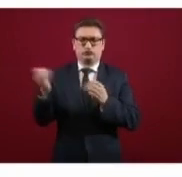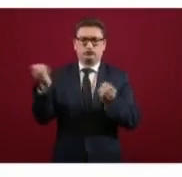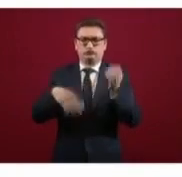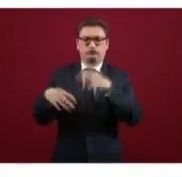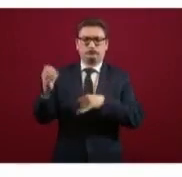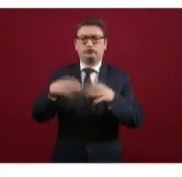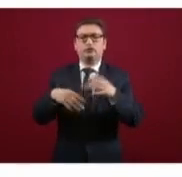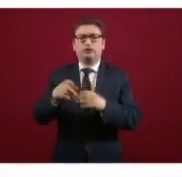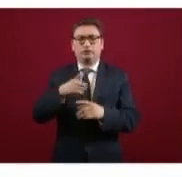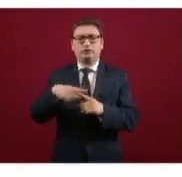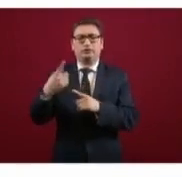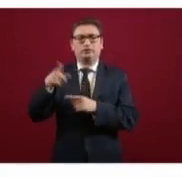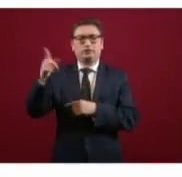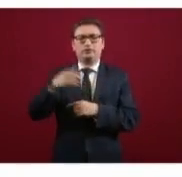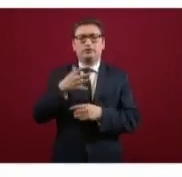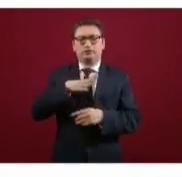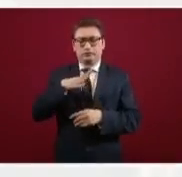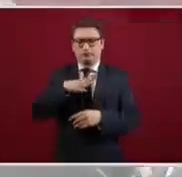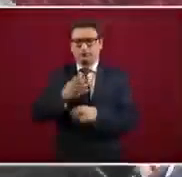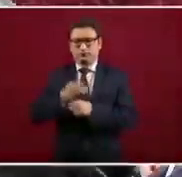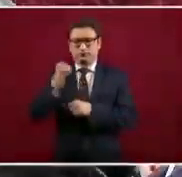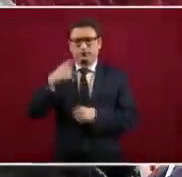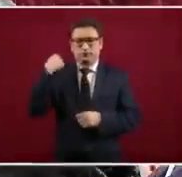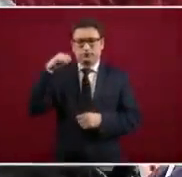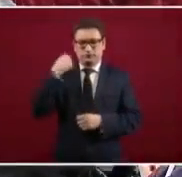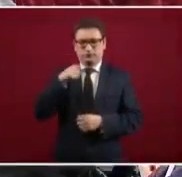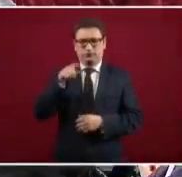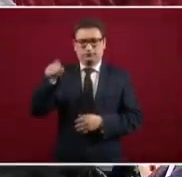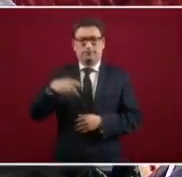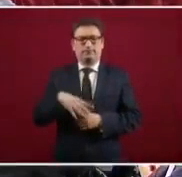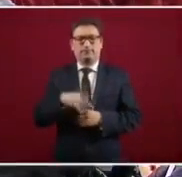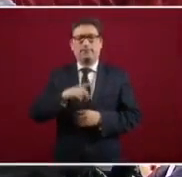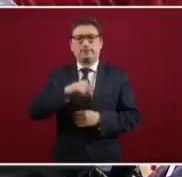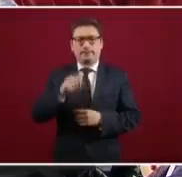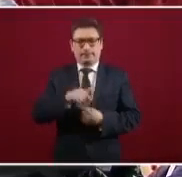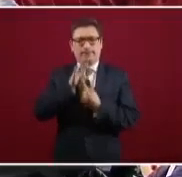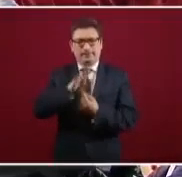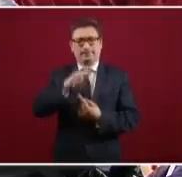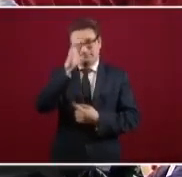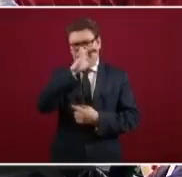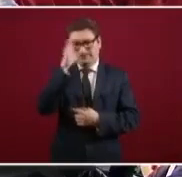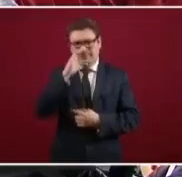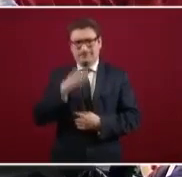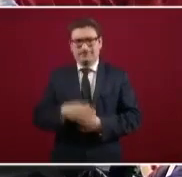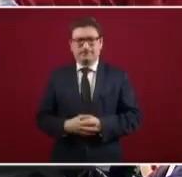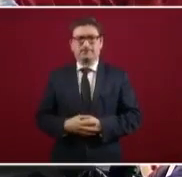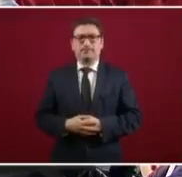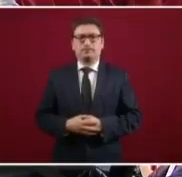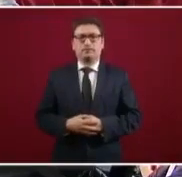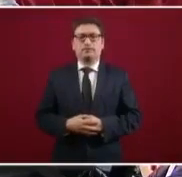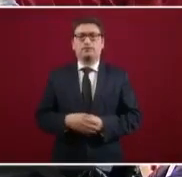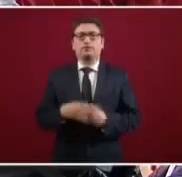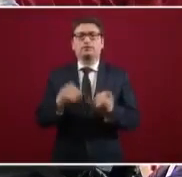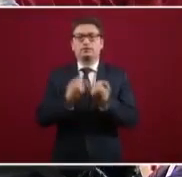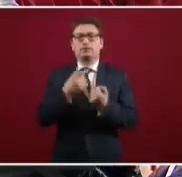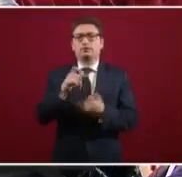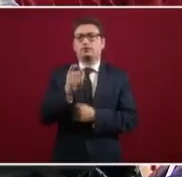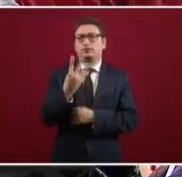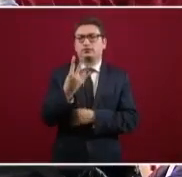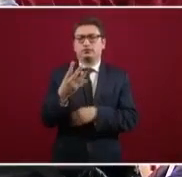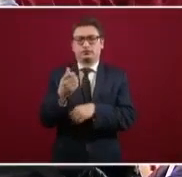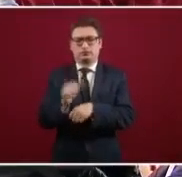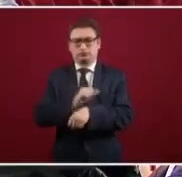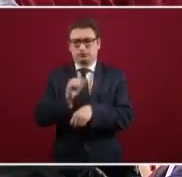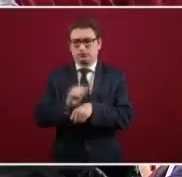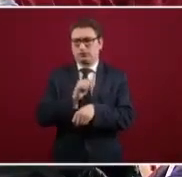que tenemos en el estado de tabasco les vamos a presentar las imágenes más adelante tenemos 24 vehículos